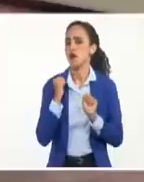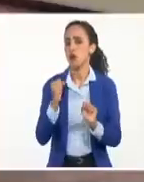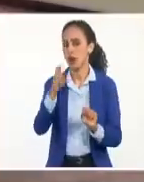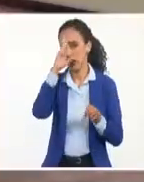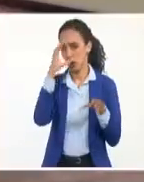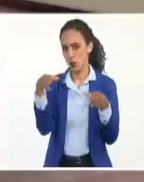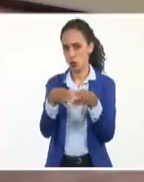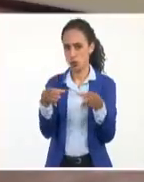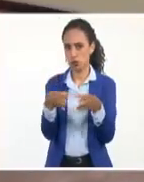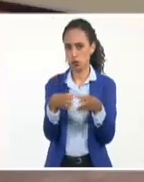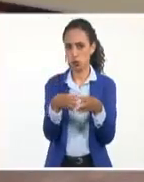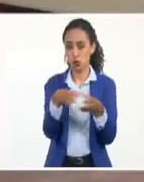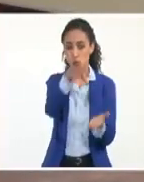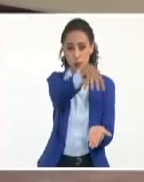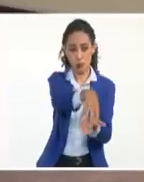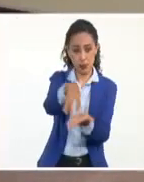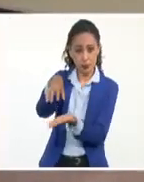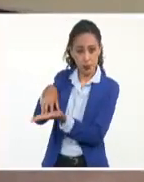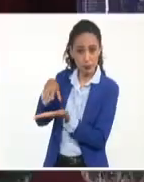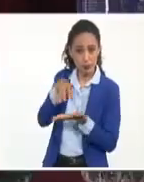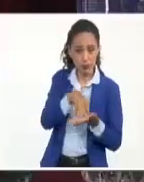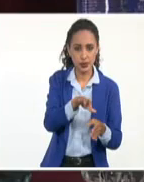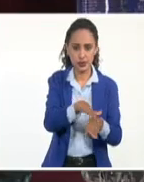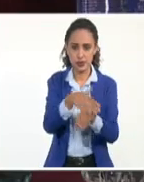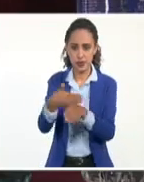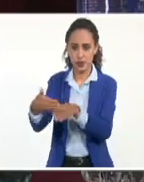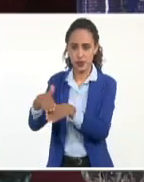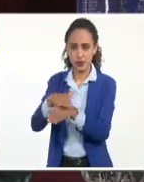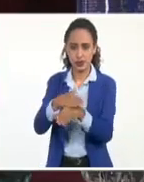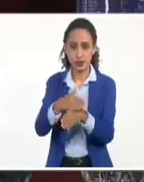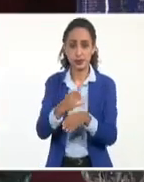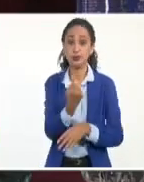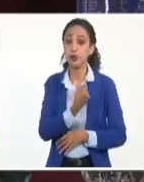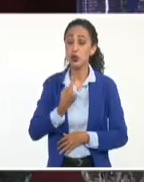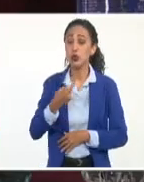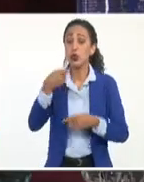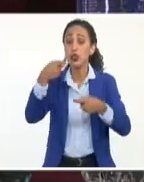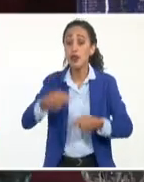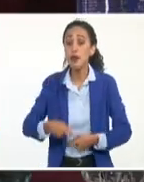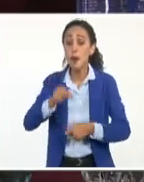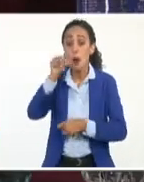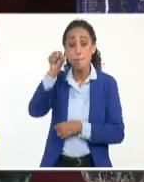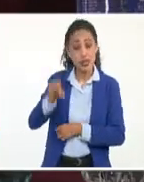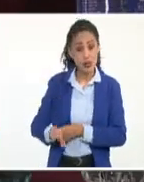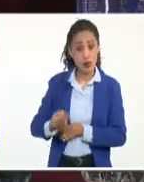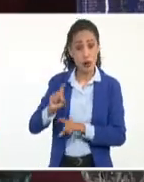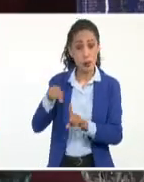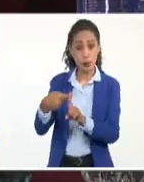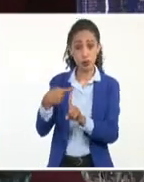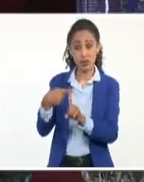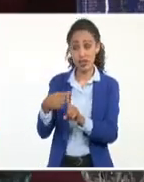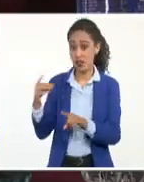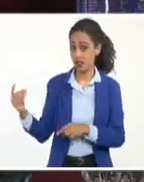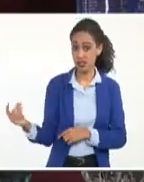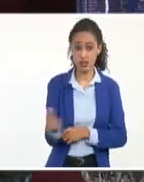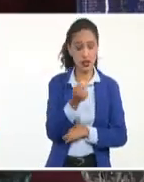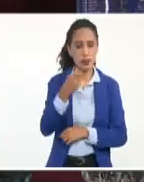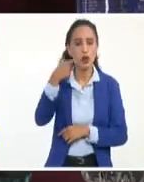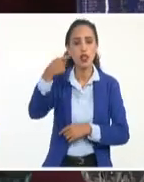comunidad. Nosotros tenemos que lograr que los vulnerables de manera inmediata los logremos trasladar a una institución,